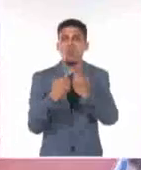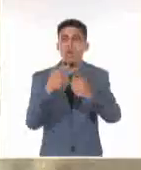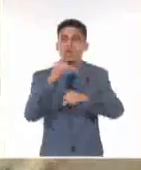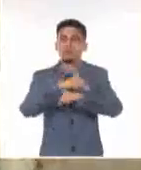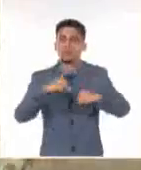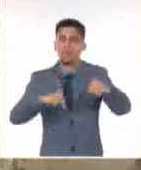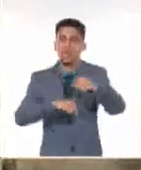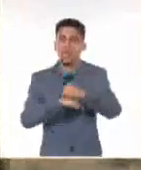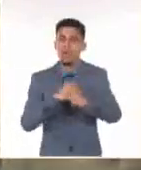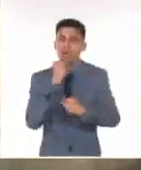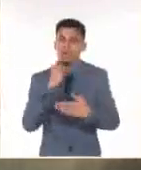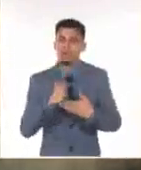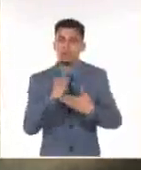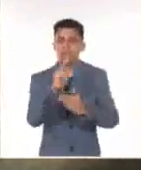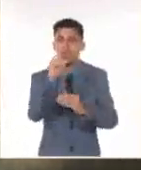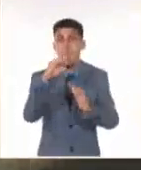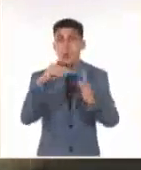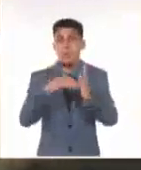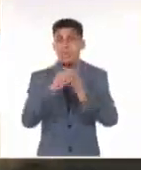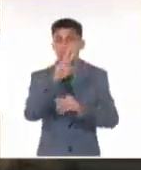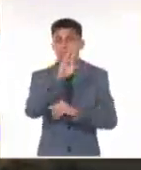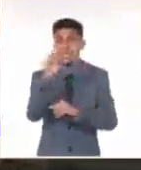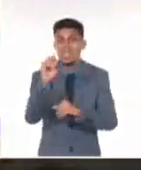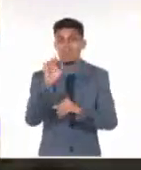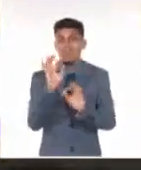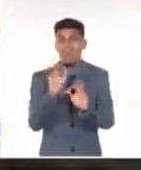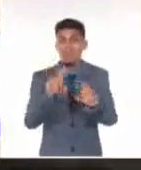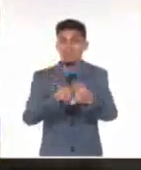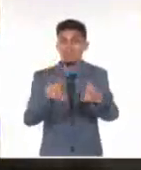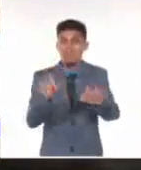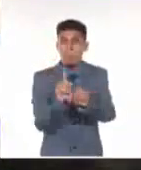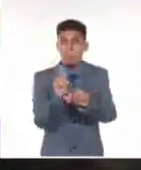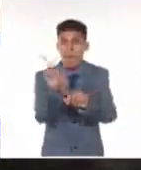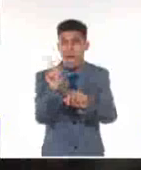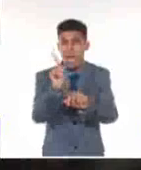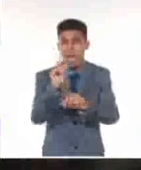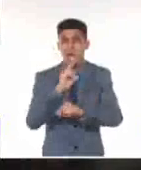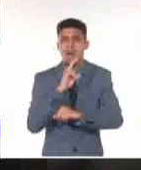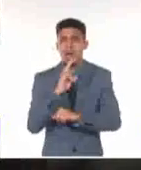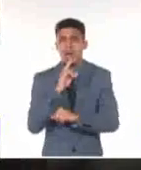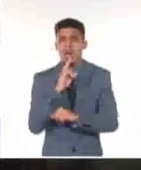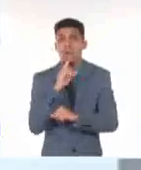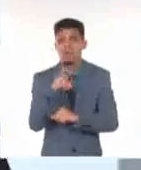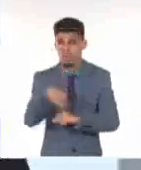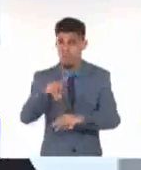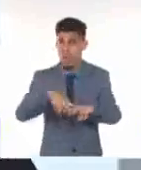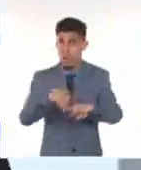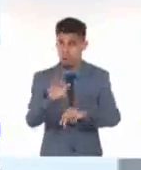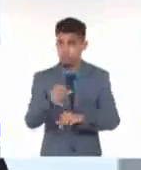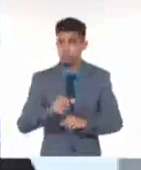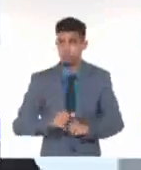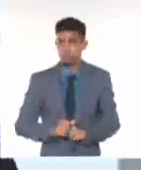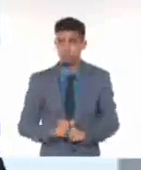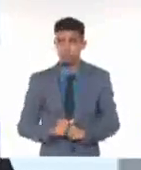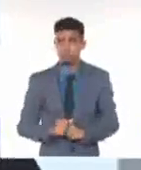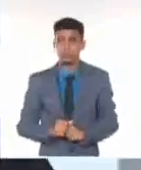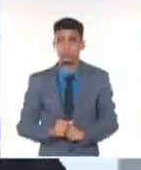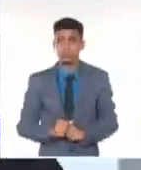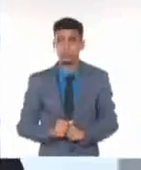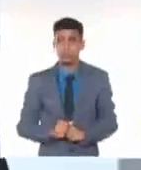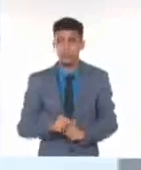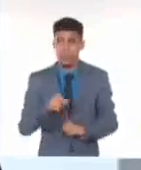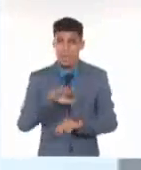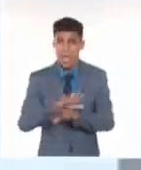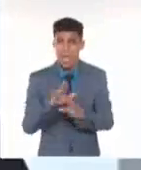de 2.300 salideros identificados en la ciudad. Se han ejecutado hasta este minuto,